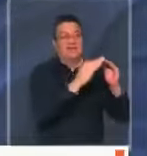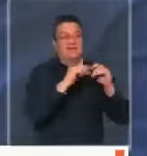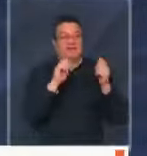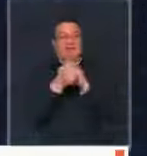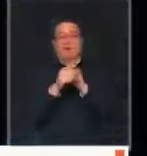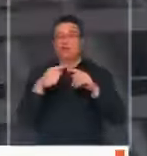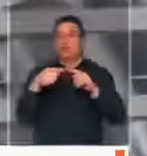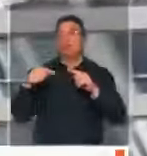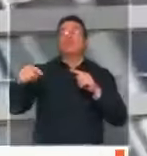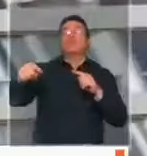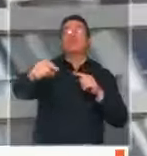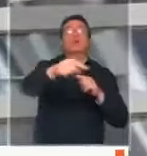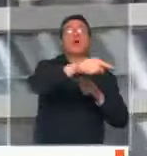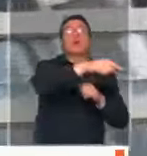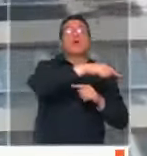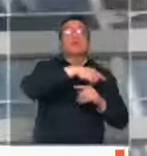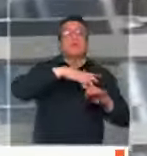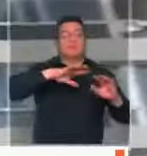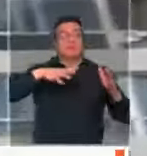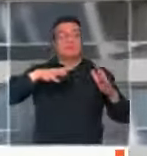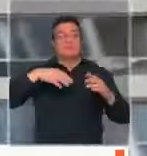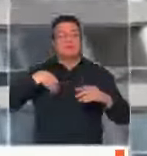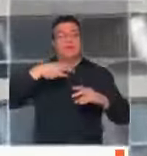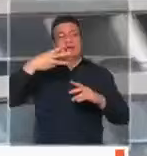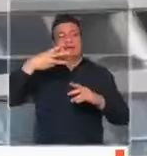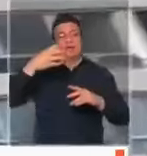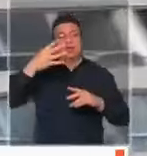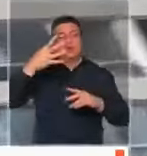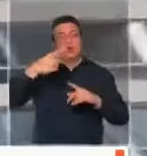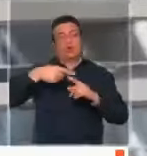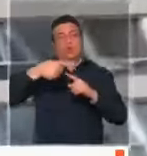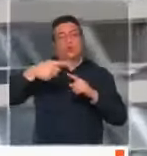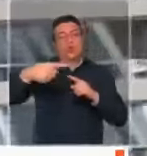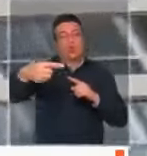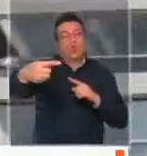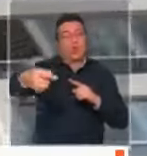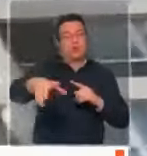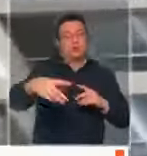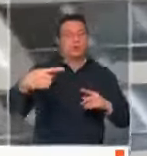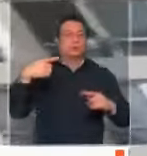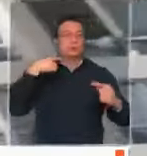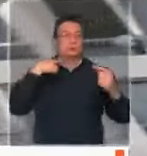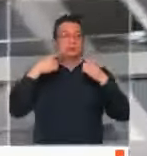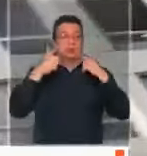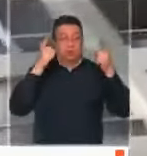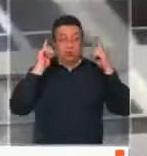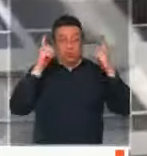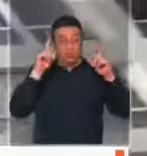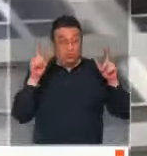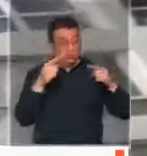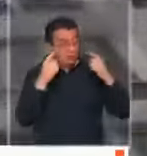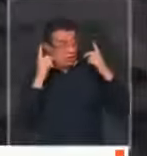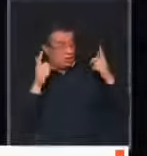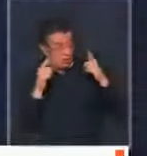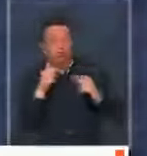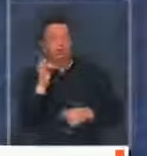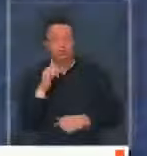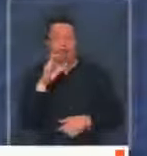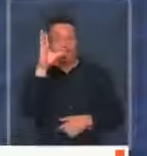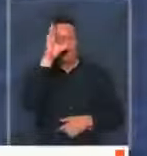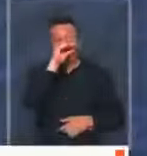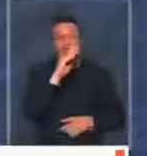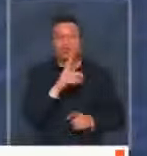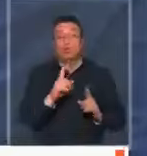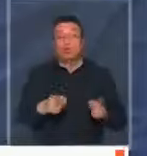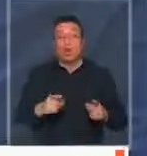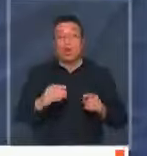a la redonda? A la redonda yo diría unas 3, 4 cuadras. Mire, sí. La música. Así es, pues. Así en la noche, claro. Eso.